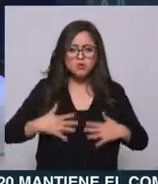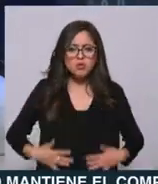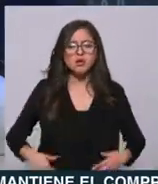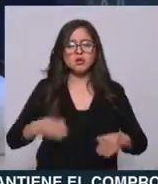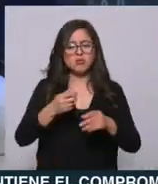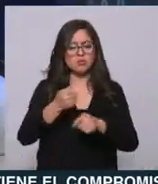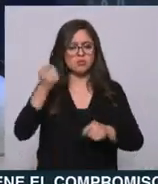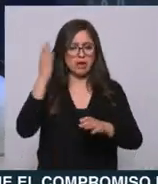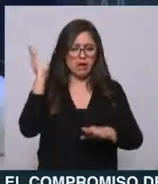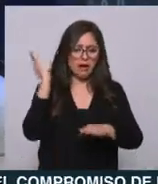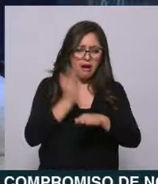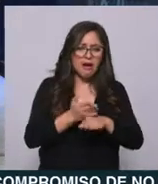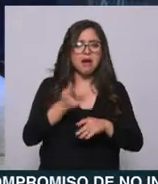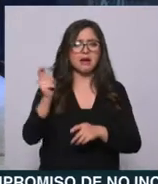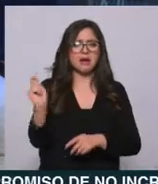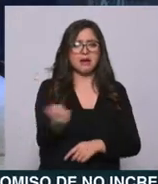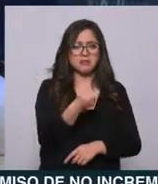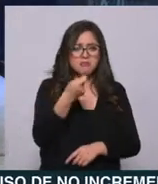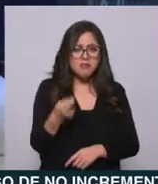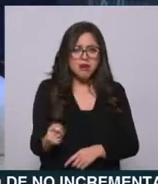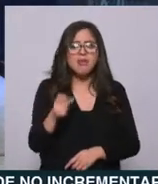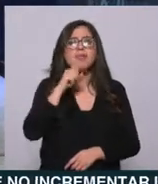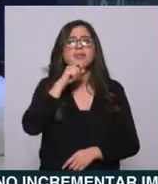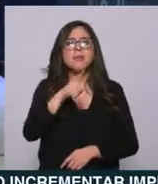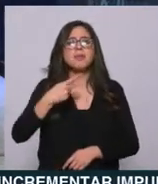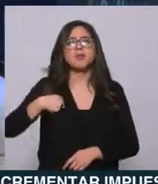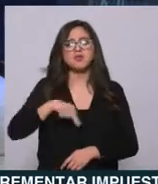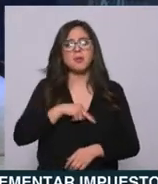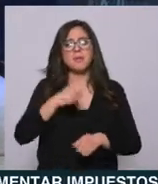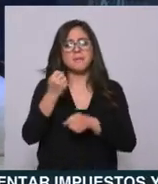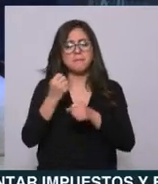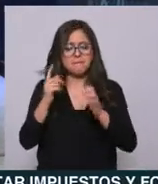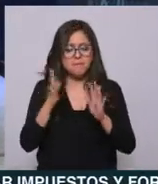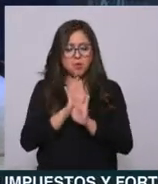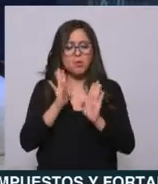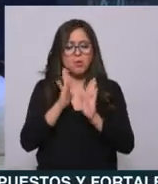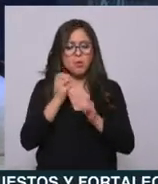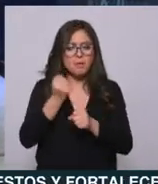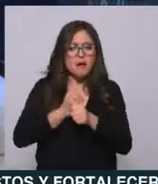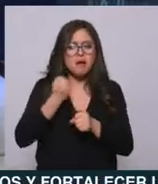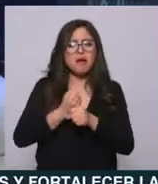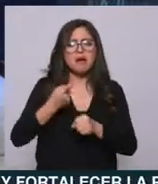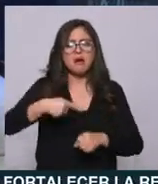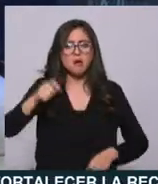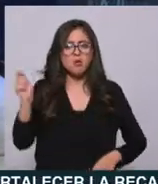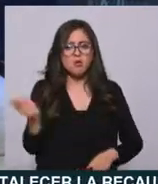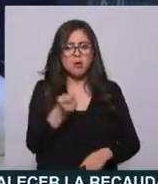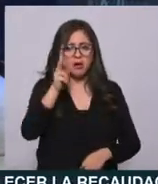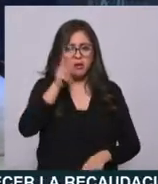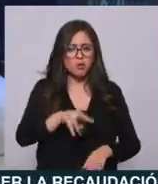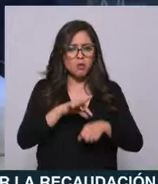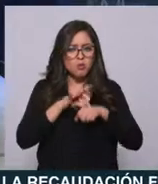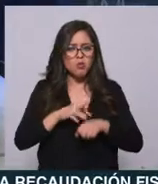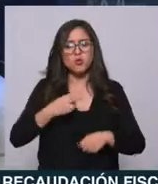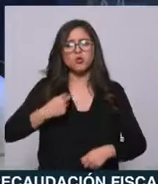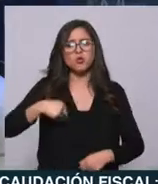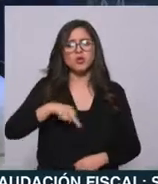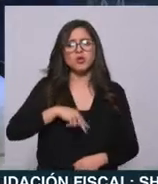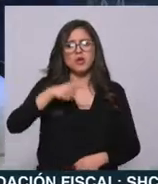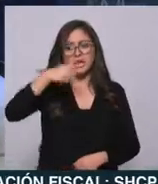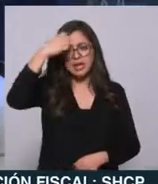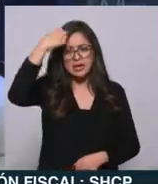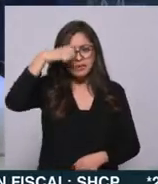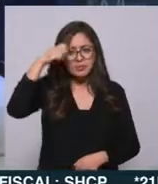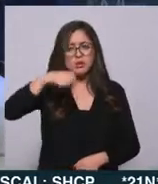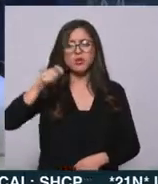hachas, espadas. Y nosotros también practicamos combate y nosotros nos vamos a pelear con armas reales. Somos expertos en el uso de